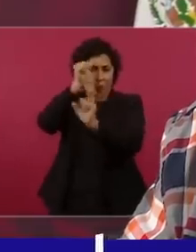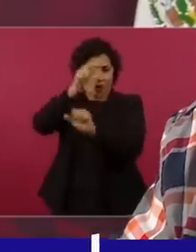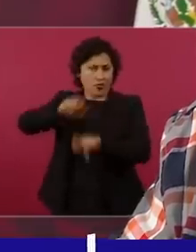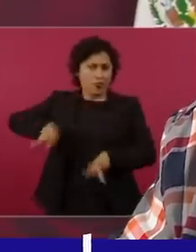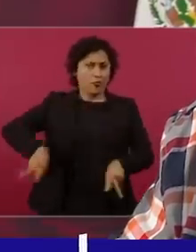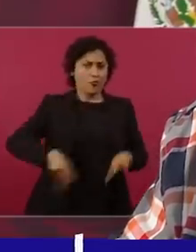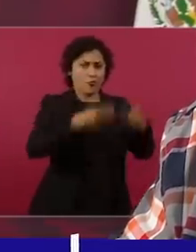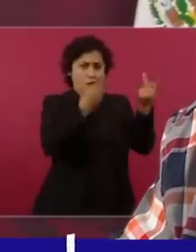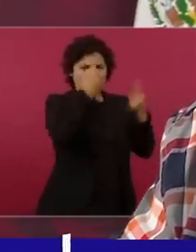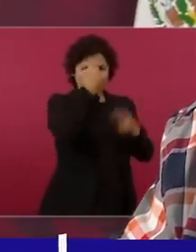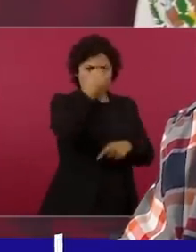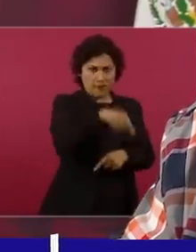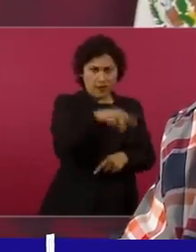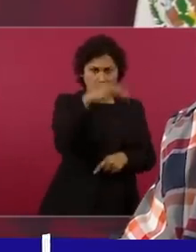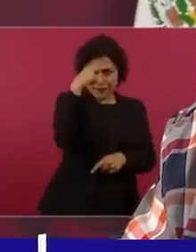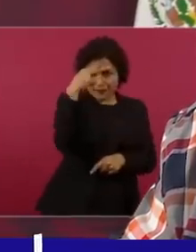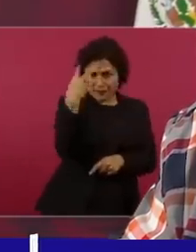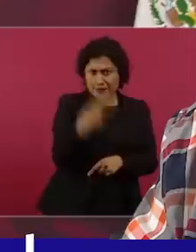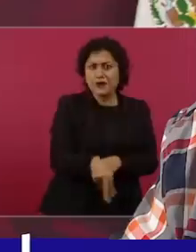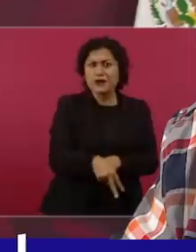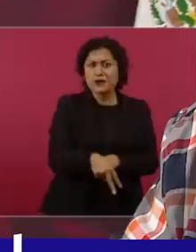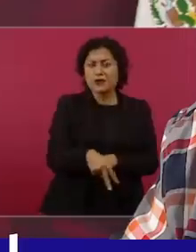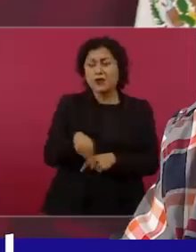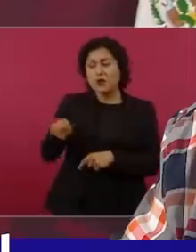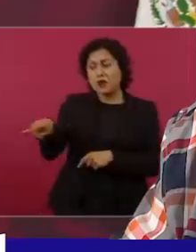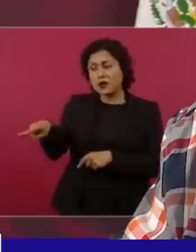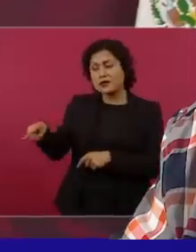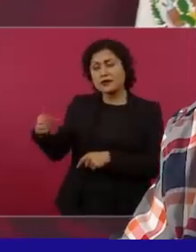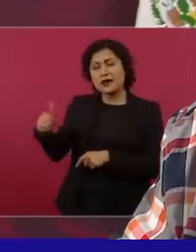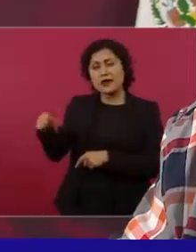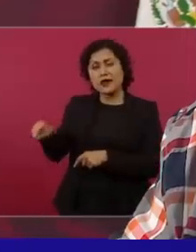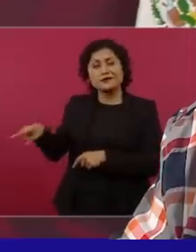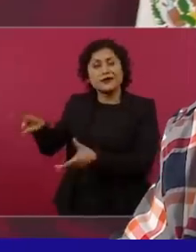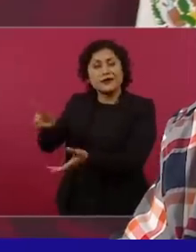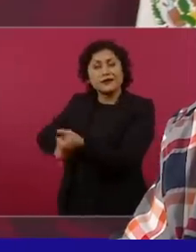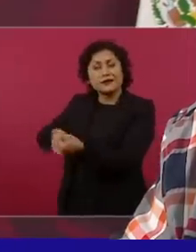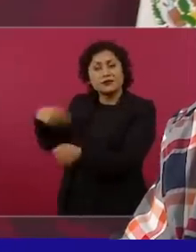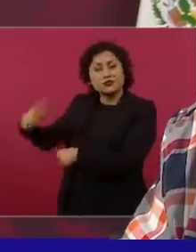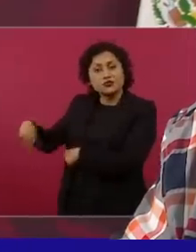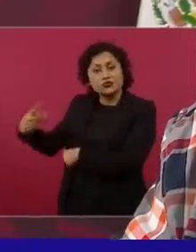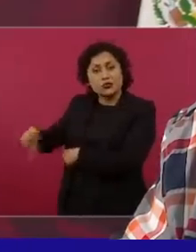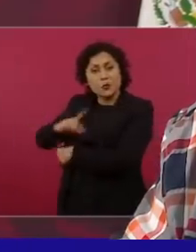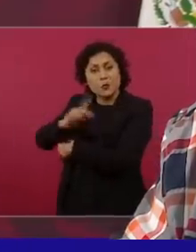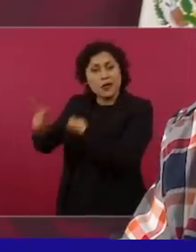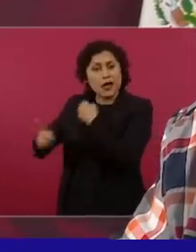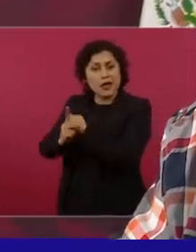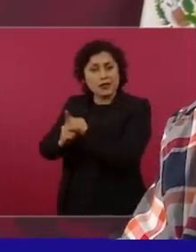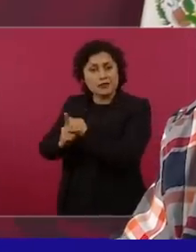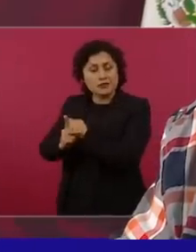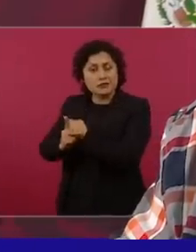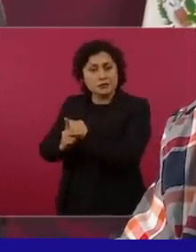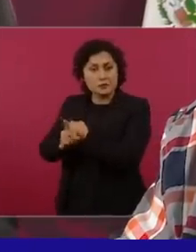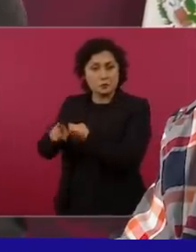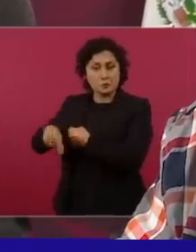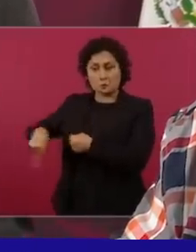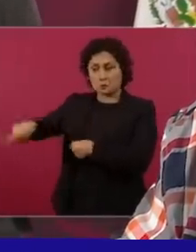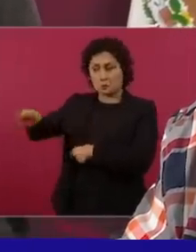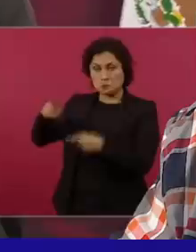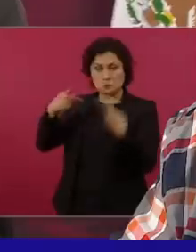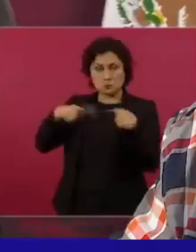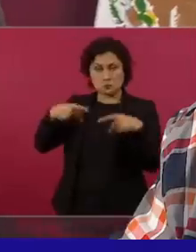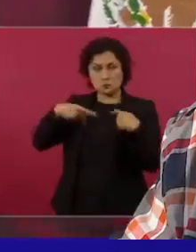era el gas que iban a sacar de Camisea. que iban